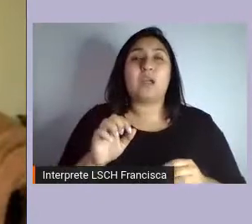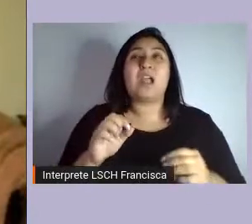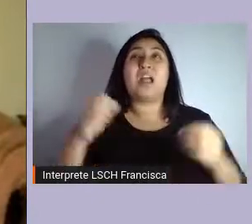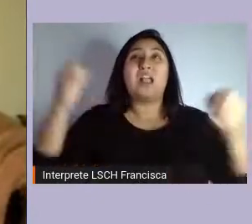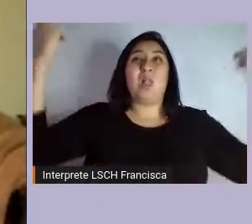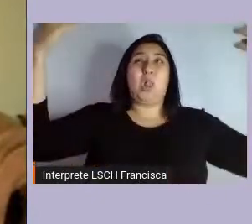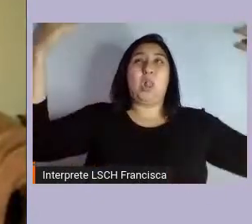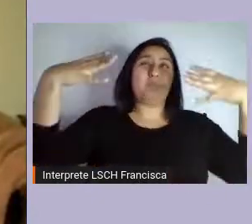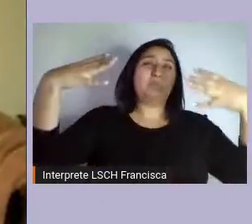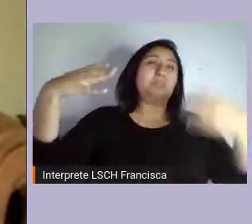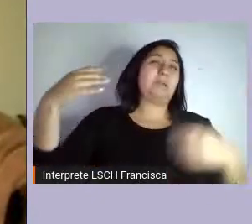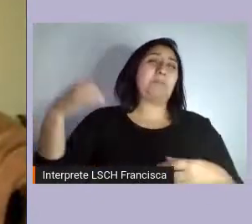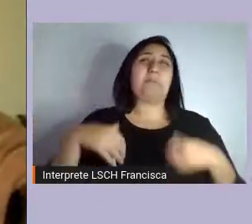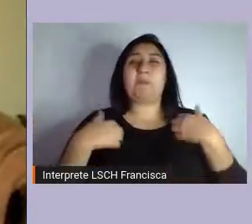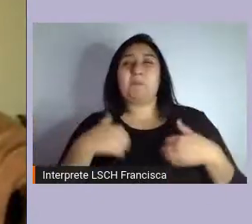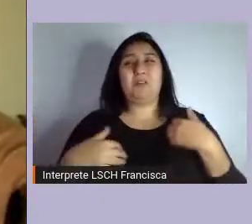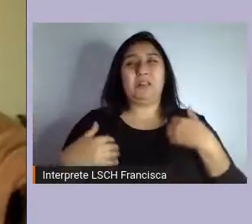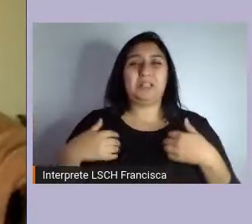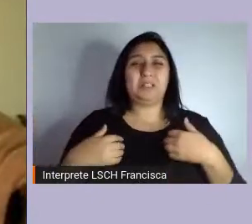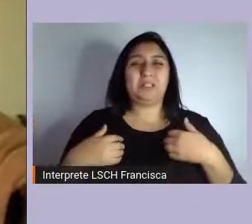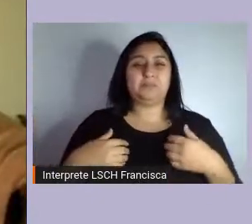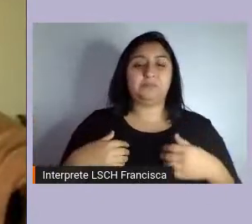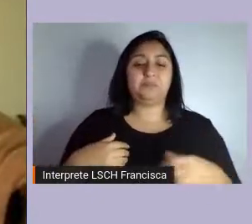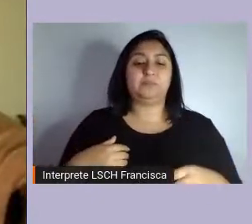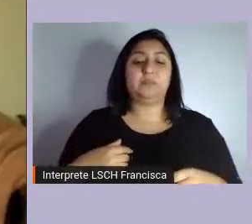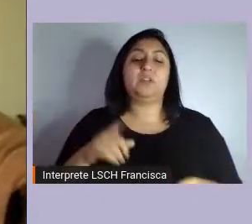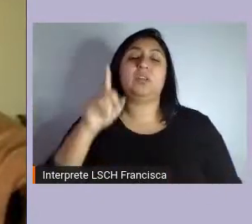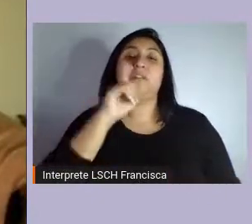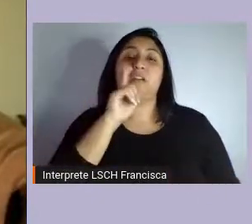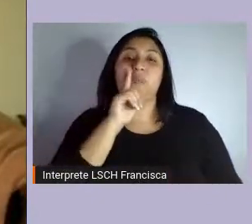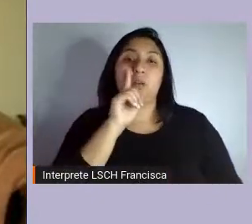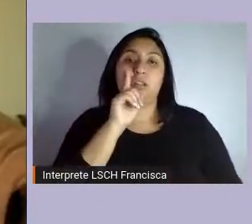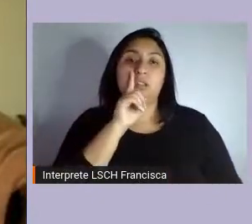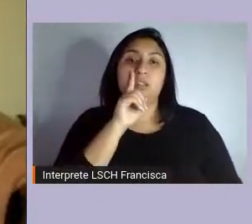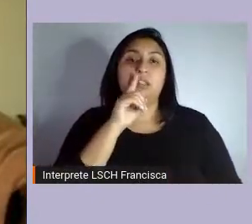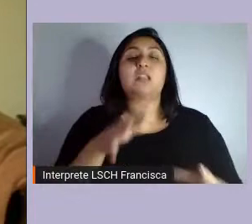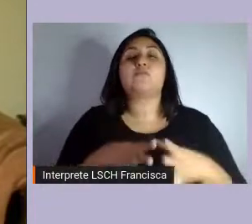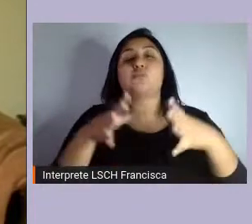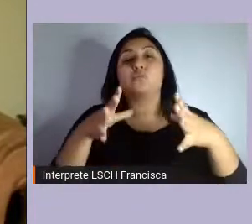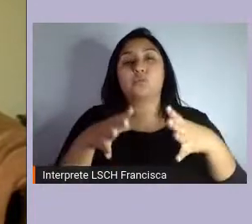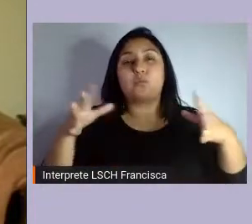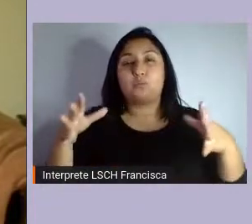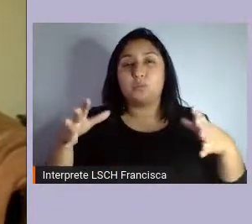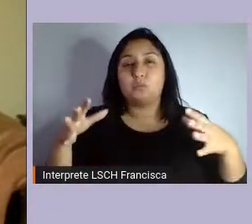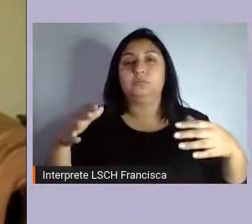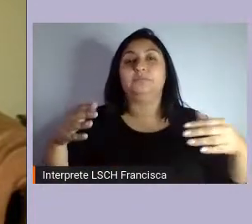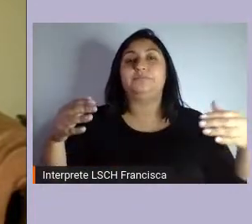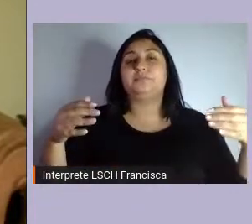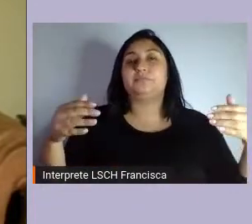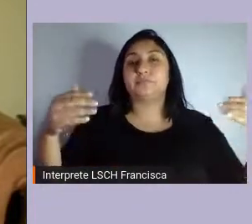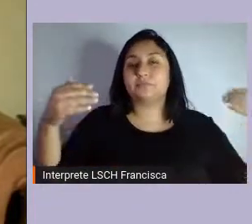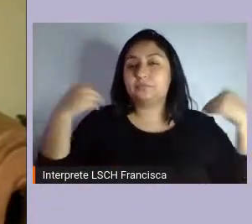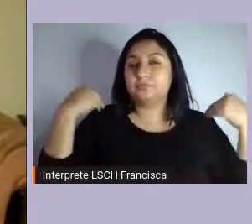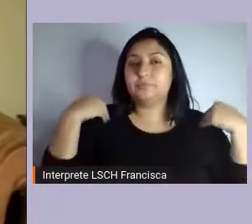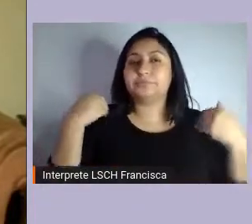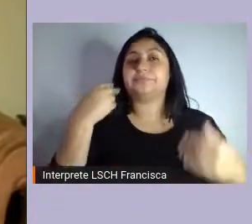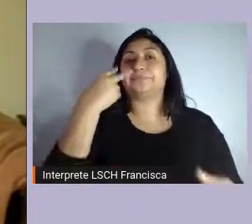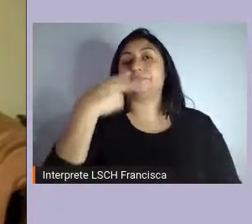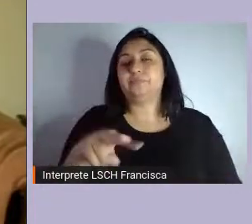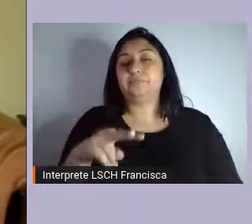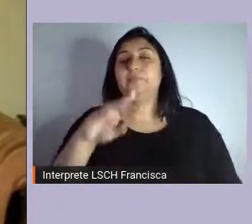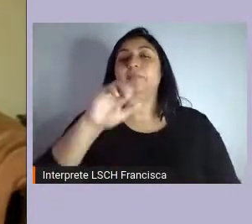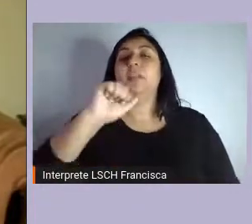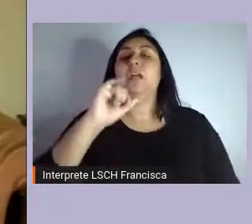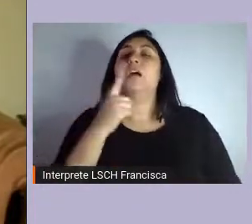cargan. Y entonces lo que vamos a tener aquí es mucho ejercicio que es propio de la autobiografía. Es